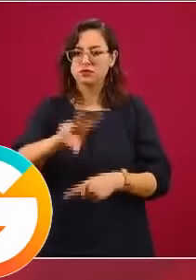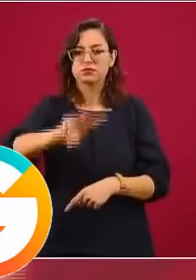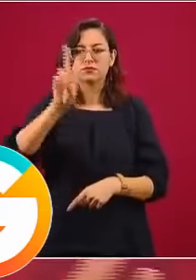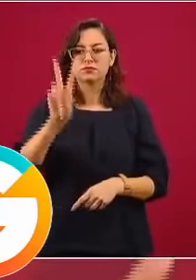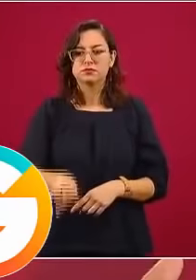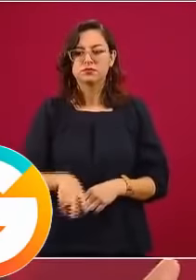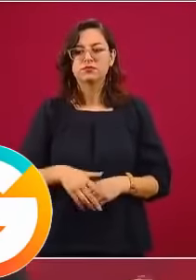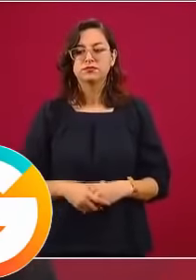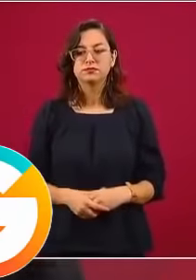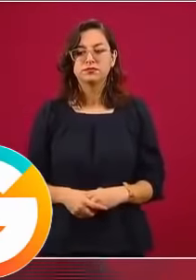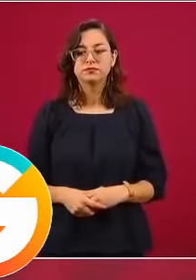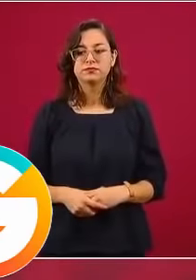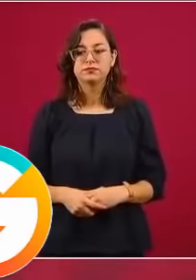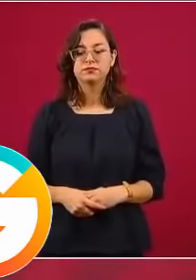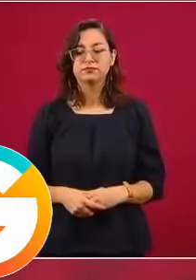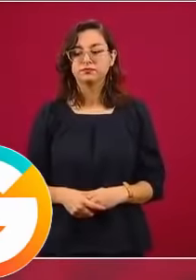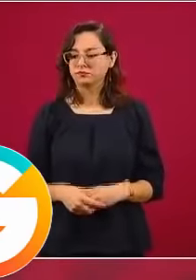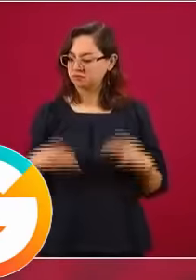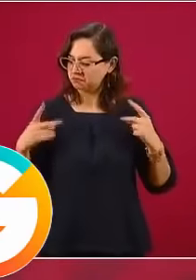se inició una investigación